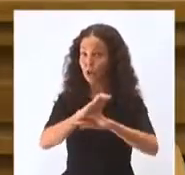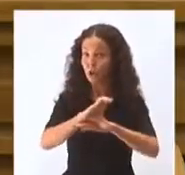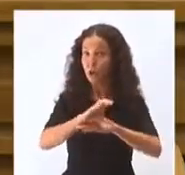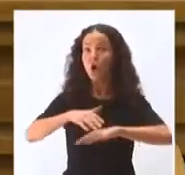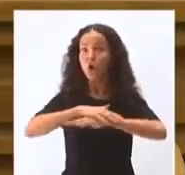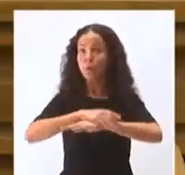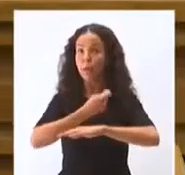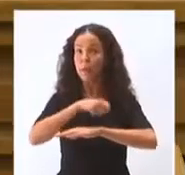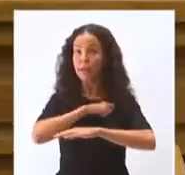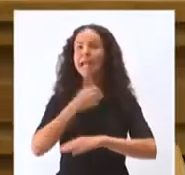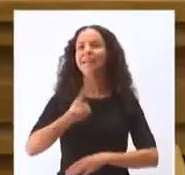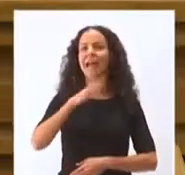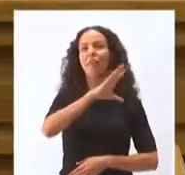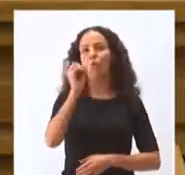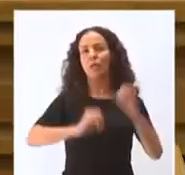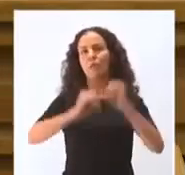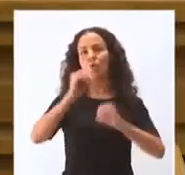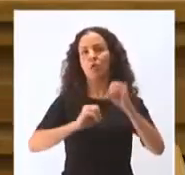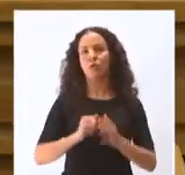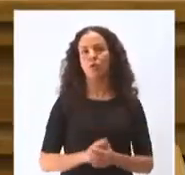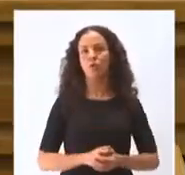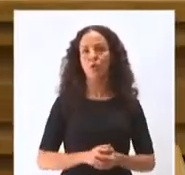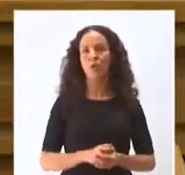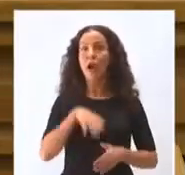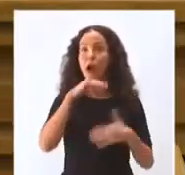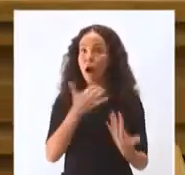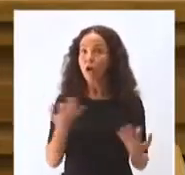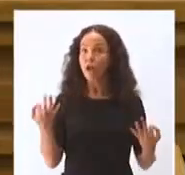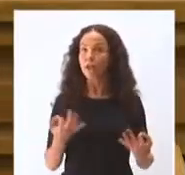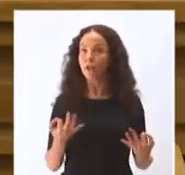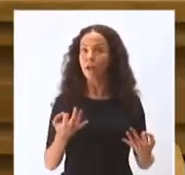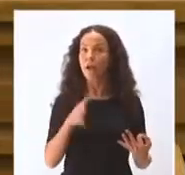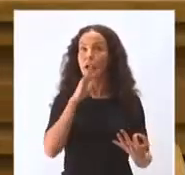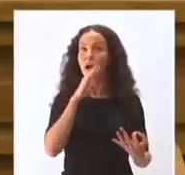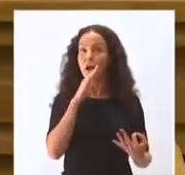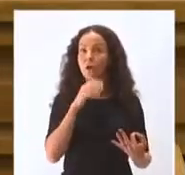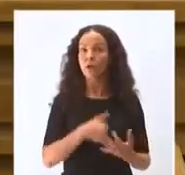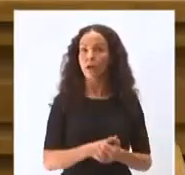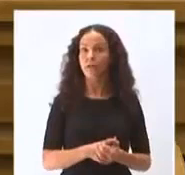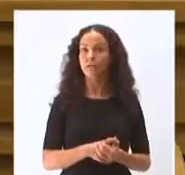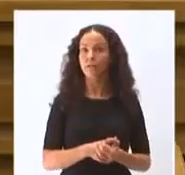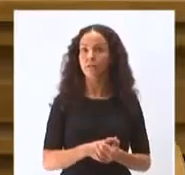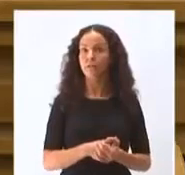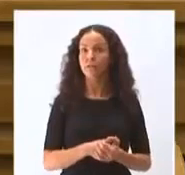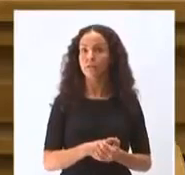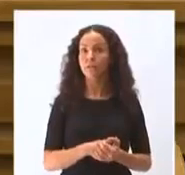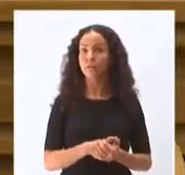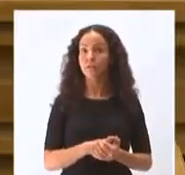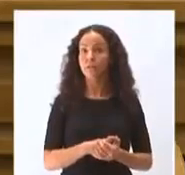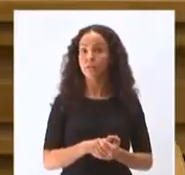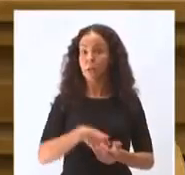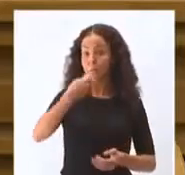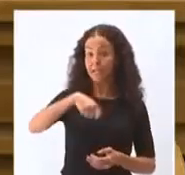gobierno de españa' ya vamos al 50 por ciento ahora que se trata desde que pongan todo lo que se quitó siendo el presidente rajoy